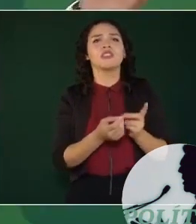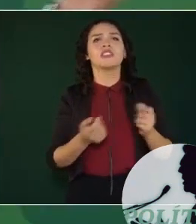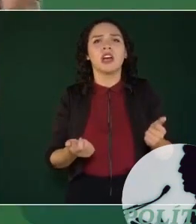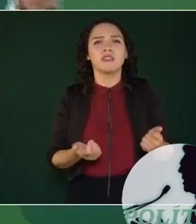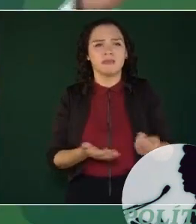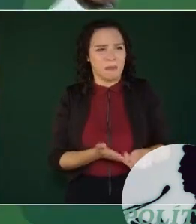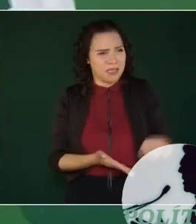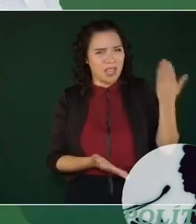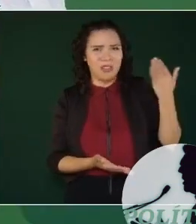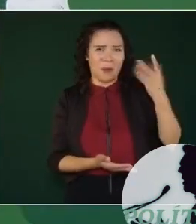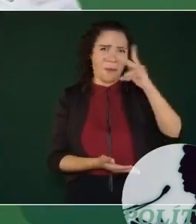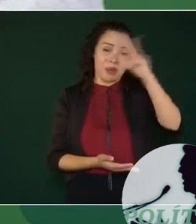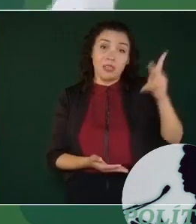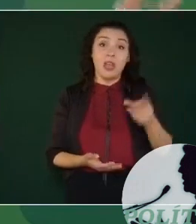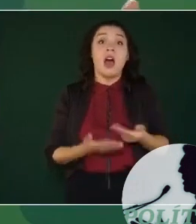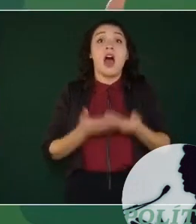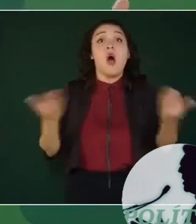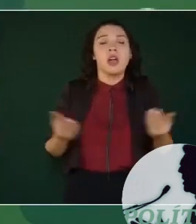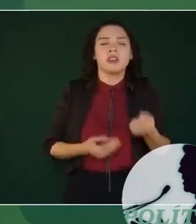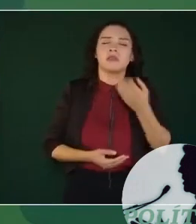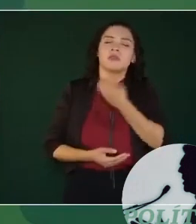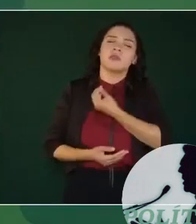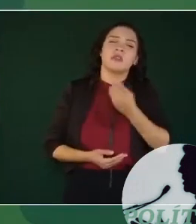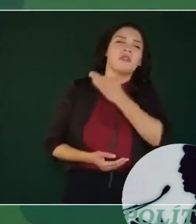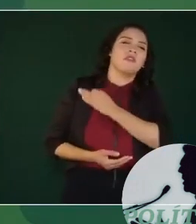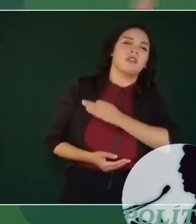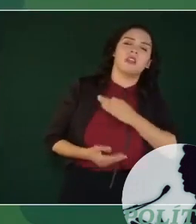Por eso celebro que después de años